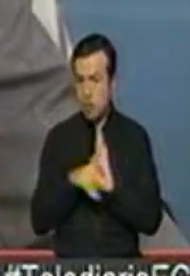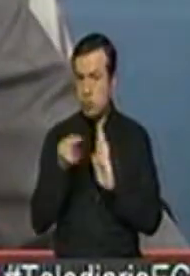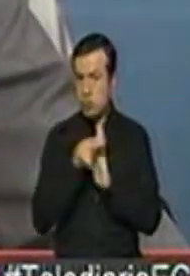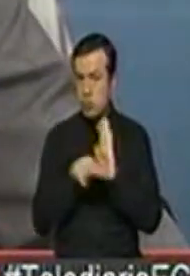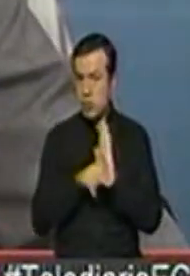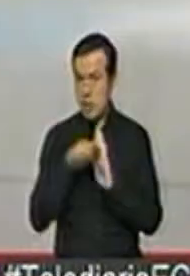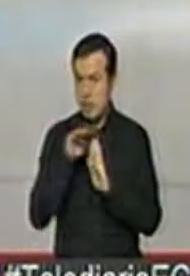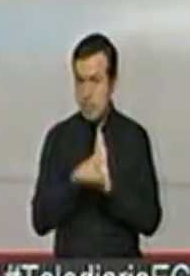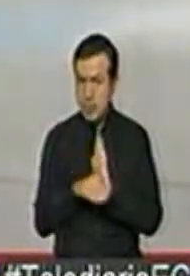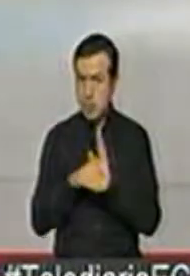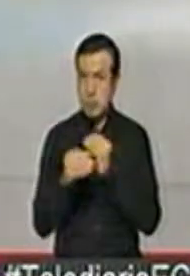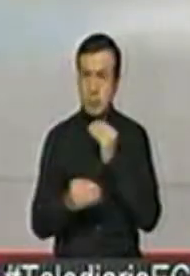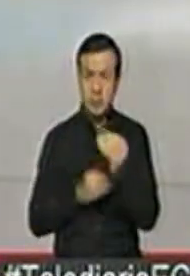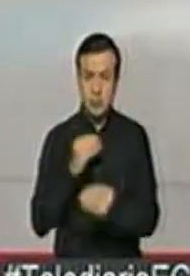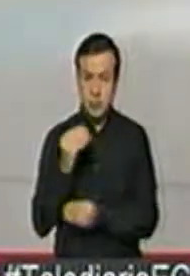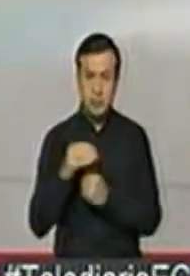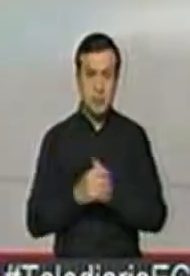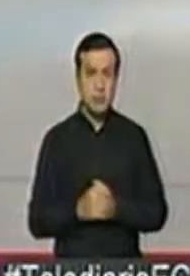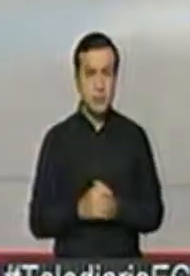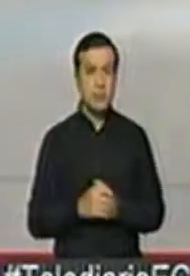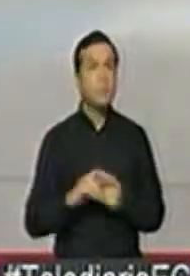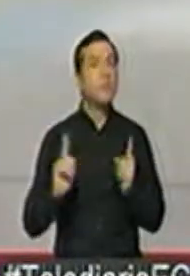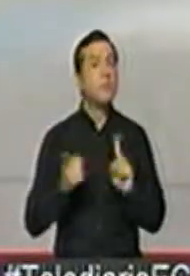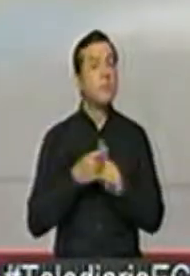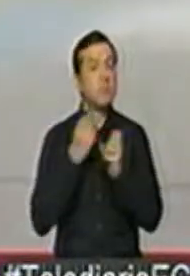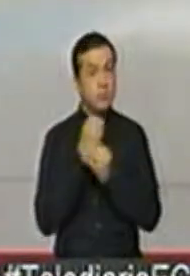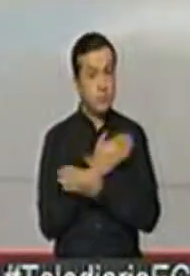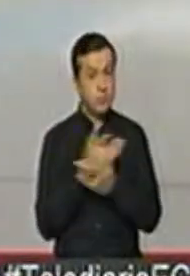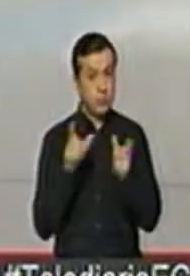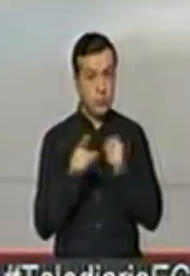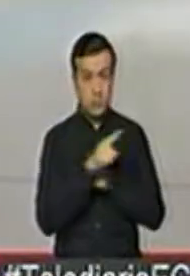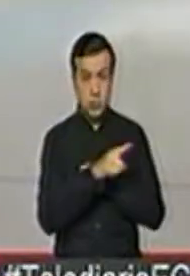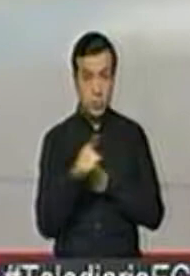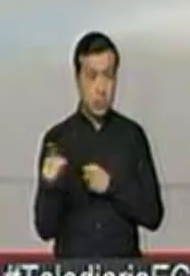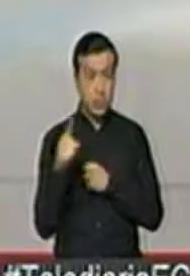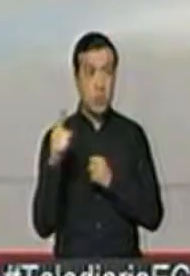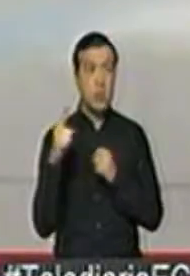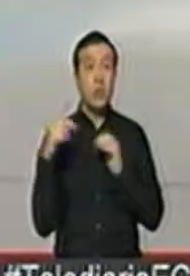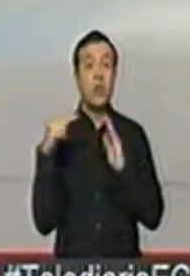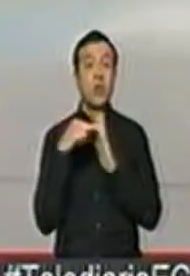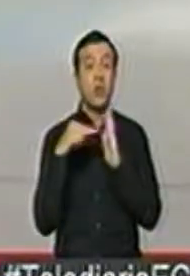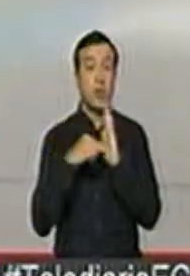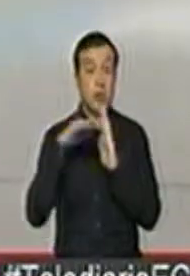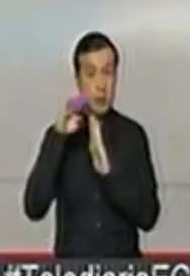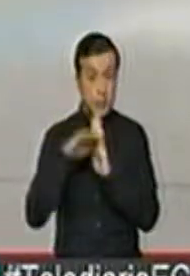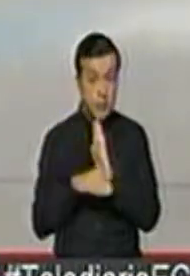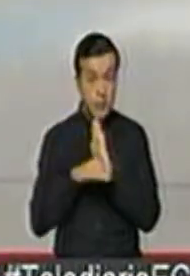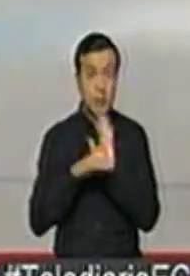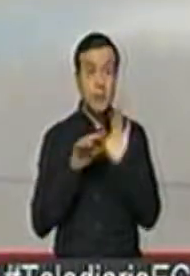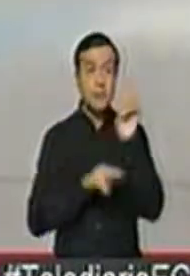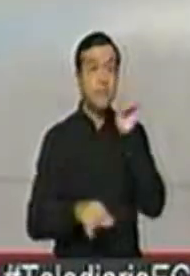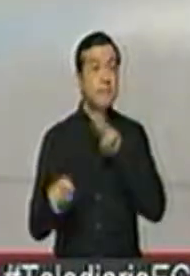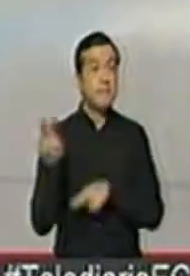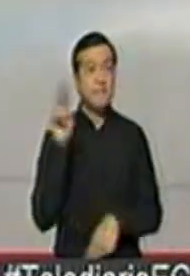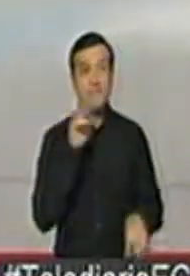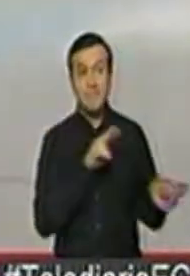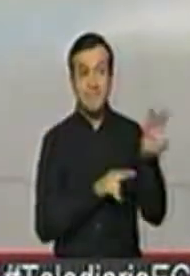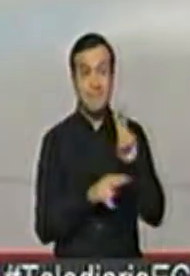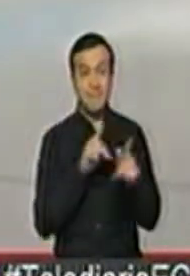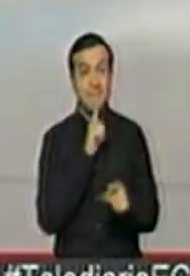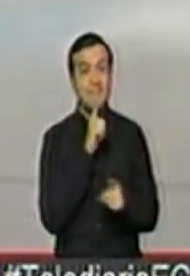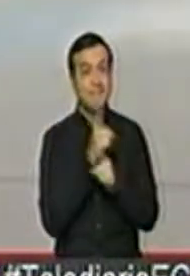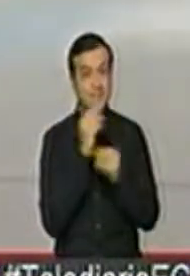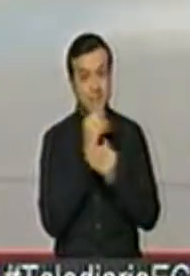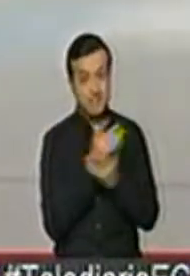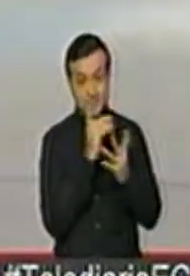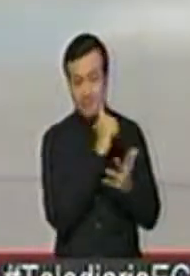prueba? Por un lado, yo quiero indicar que quienes tienen bajas calificaciones, pues es una evaluación interna y también de